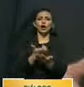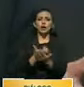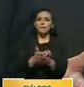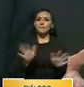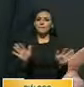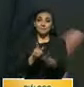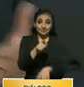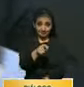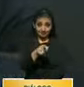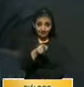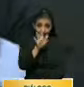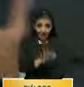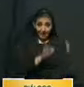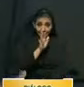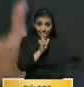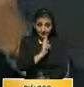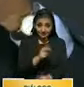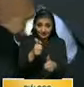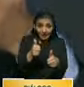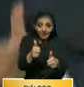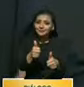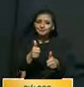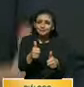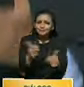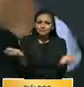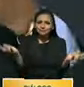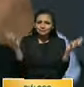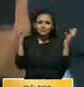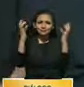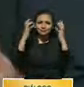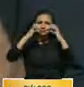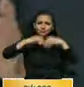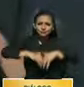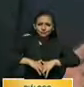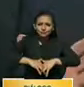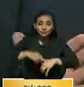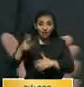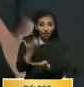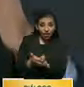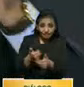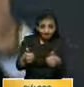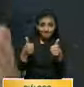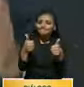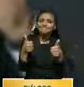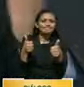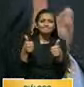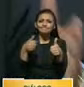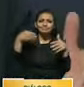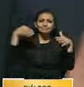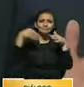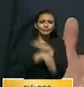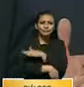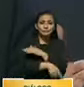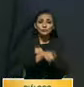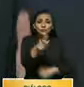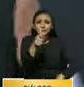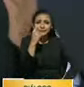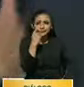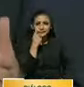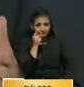los resultados, un fracaso total del modelo económico. Vean si no